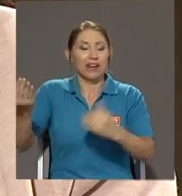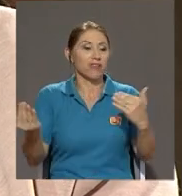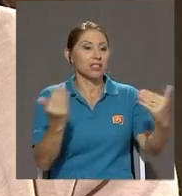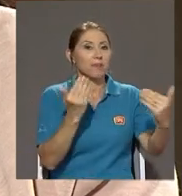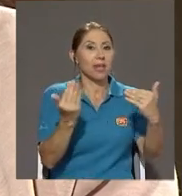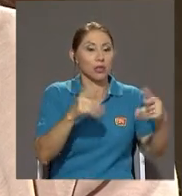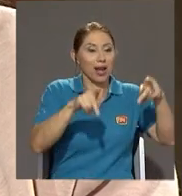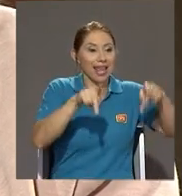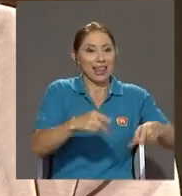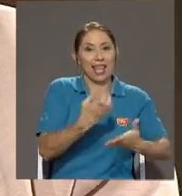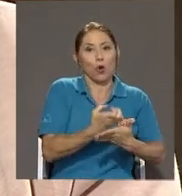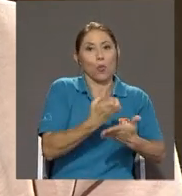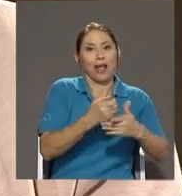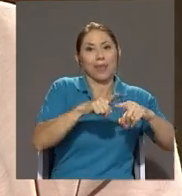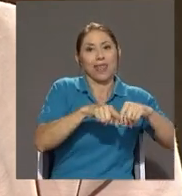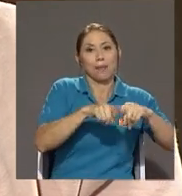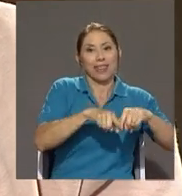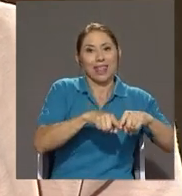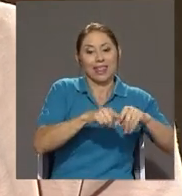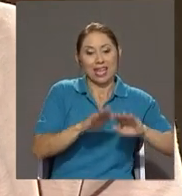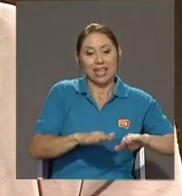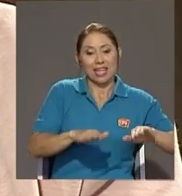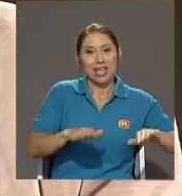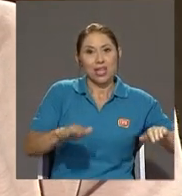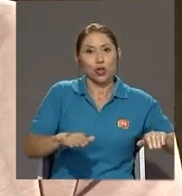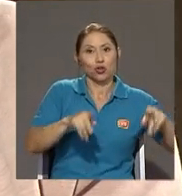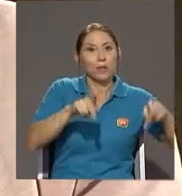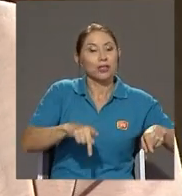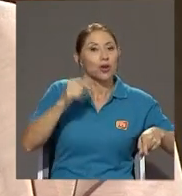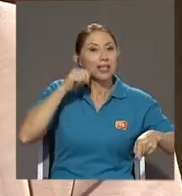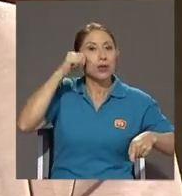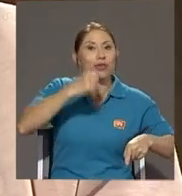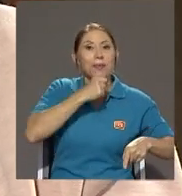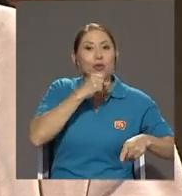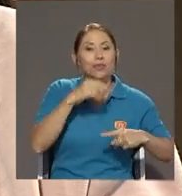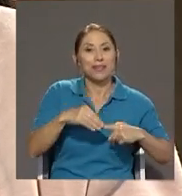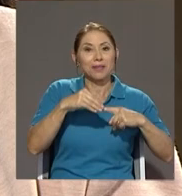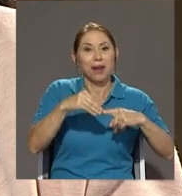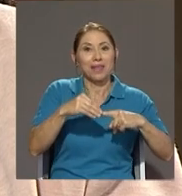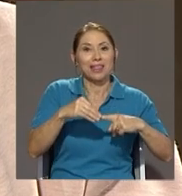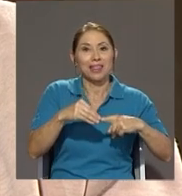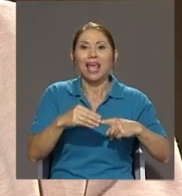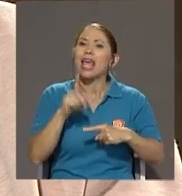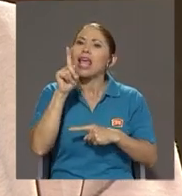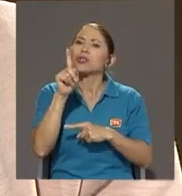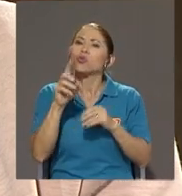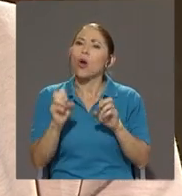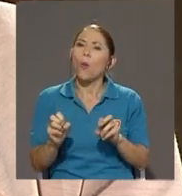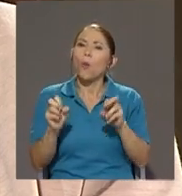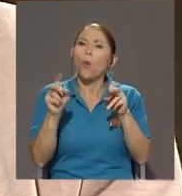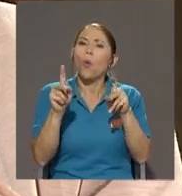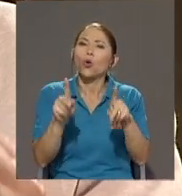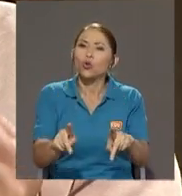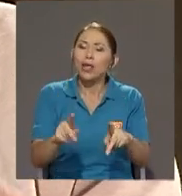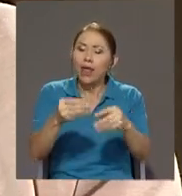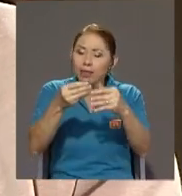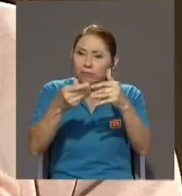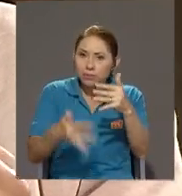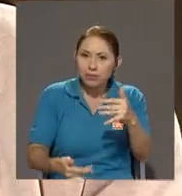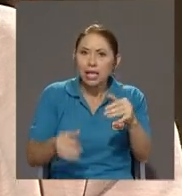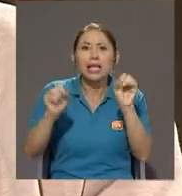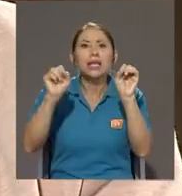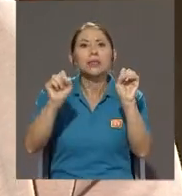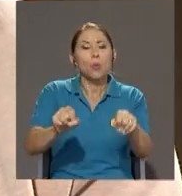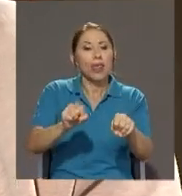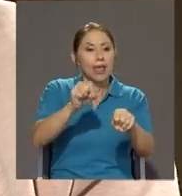adultas mayores principalmente. Es una ventana de oportunidad que se puede materializar